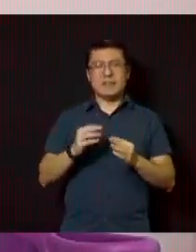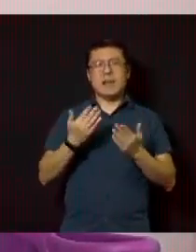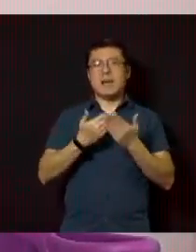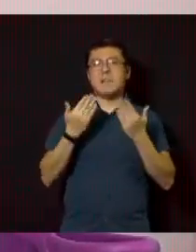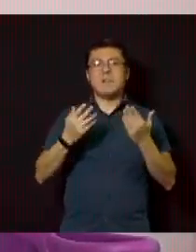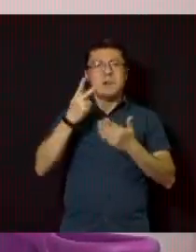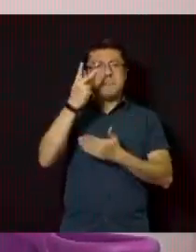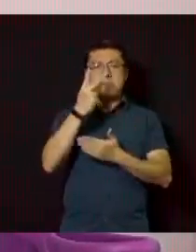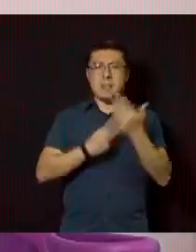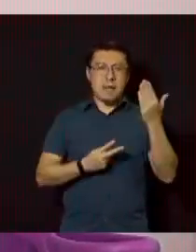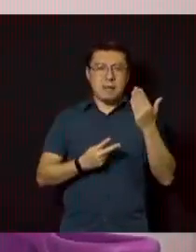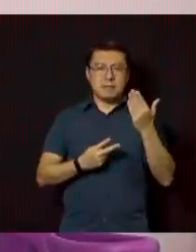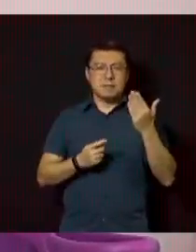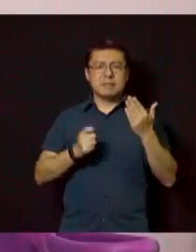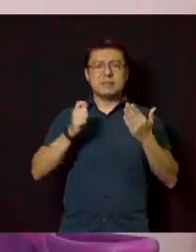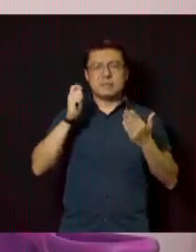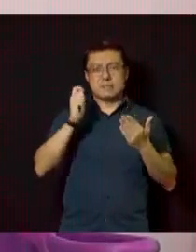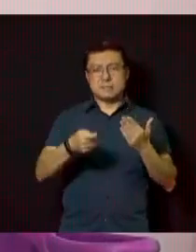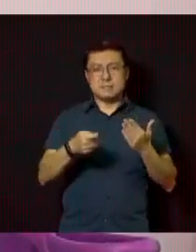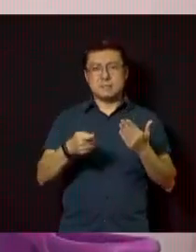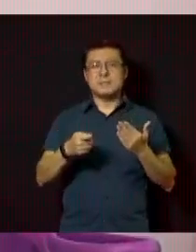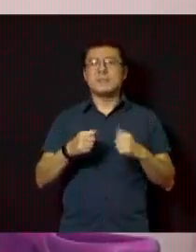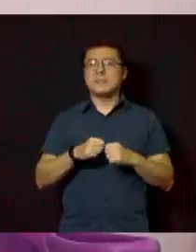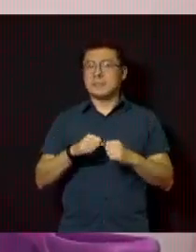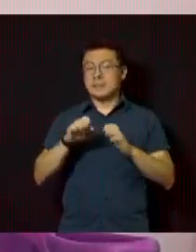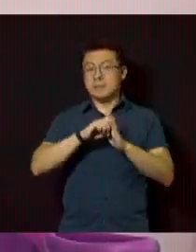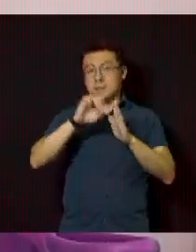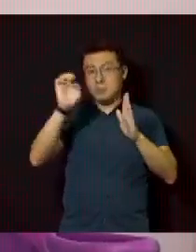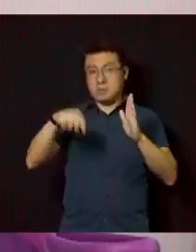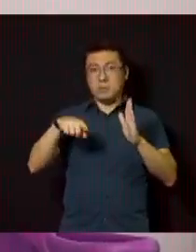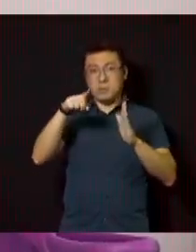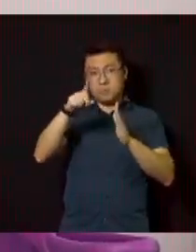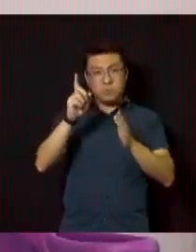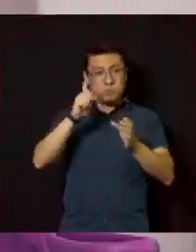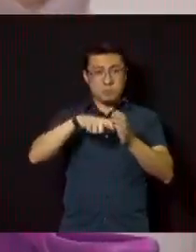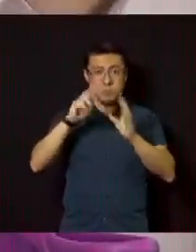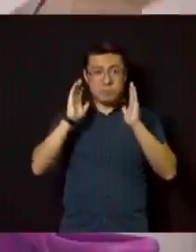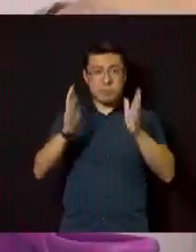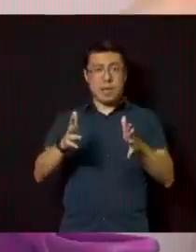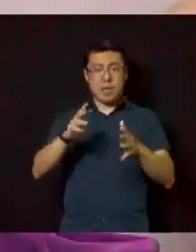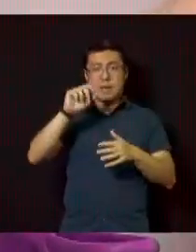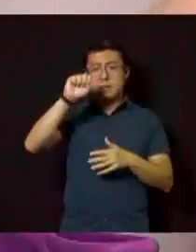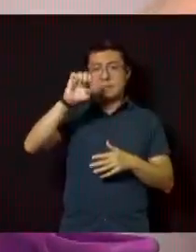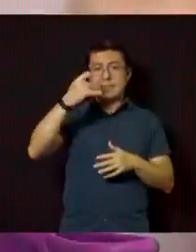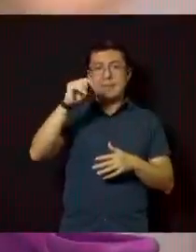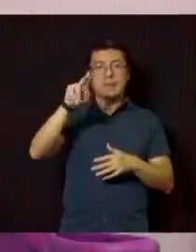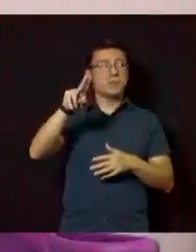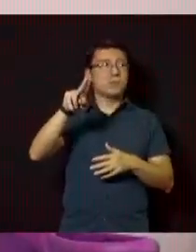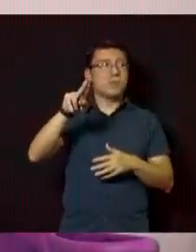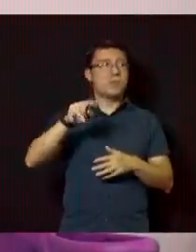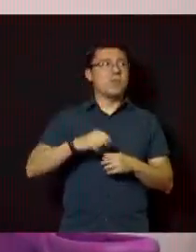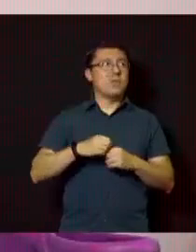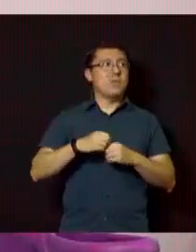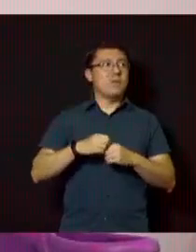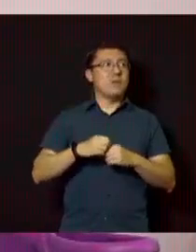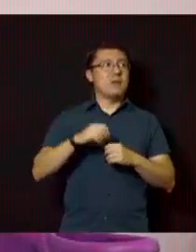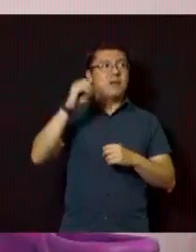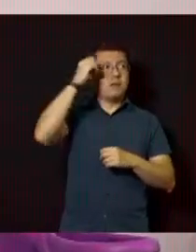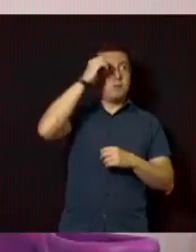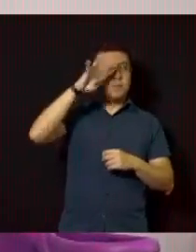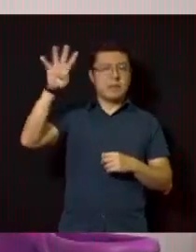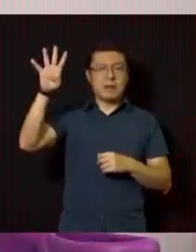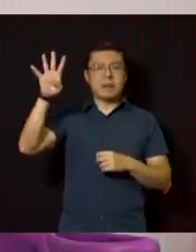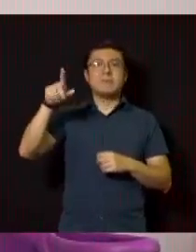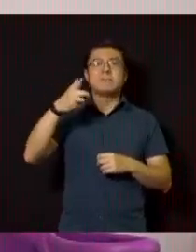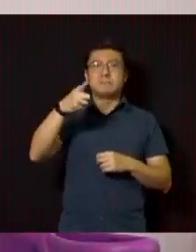con Sectum. ¿Y qué tenemos que hacer? Si ya eres parte de la compañía, exactamente lo mismo que hacemos con OmniLife. Nuestros 5 pasos,